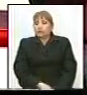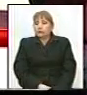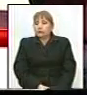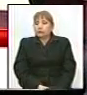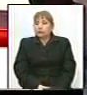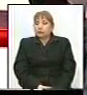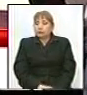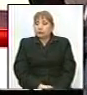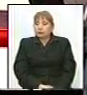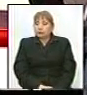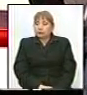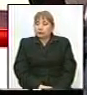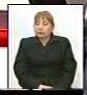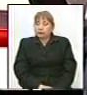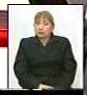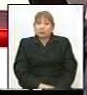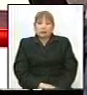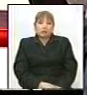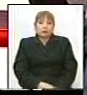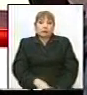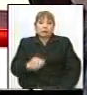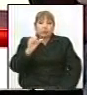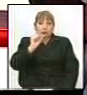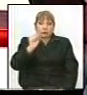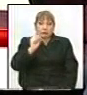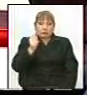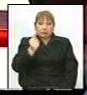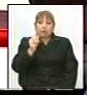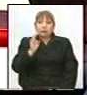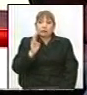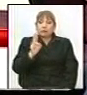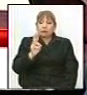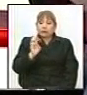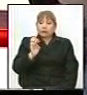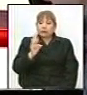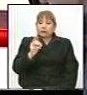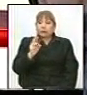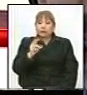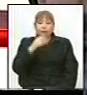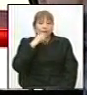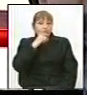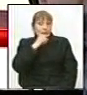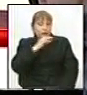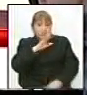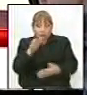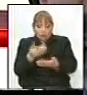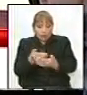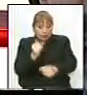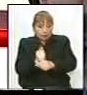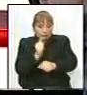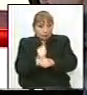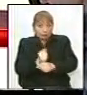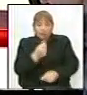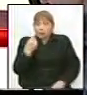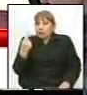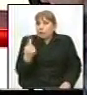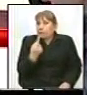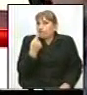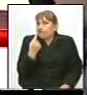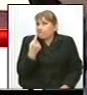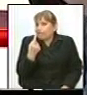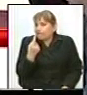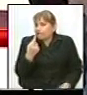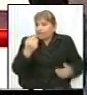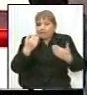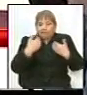señora Saavedra, estamos totalmente de acuerdo que todos los servidores y funcionarios públicos no solamente tenemos el deber